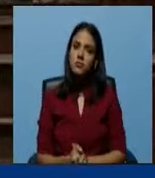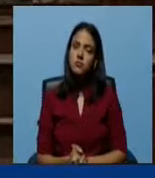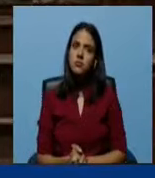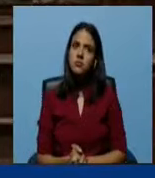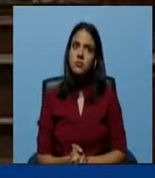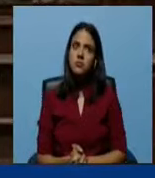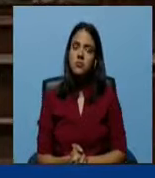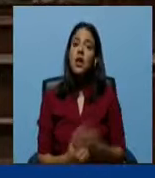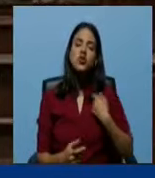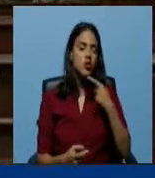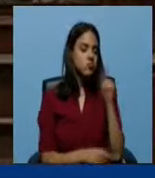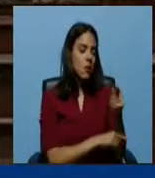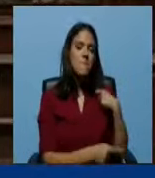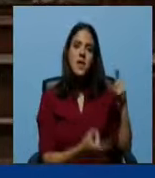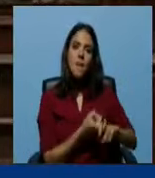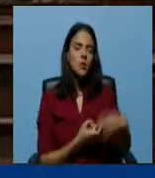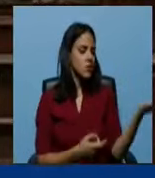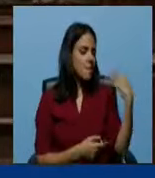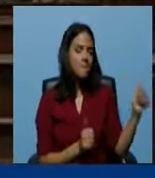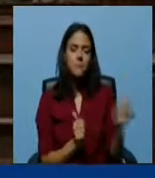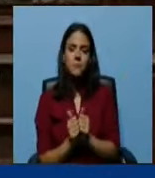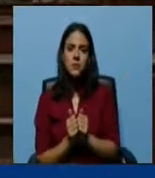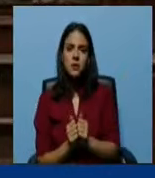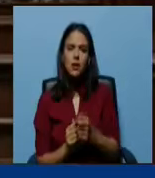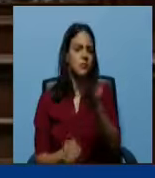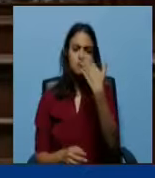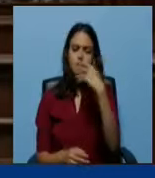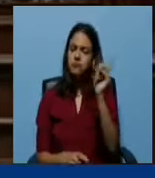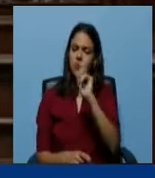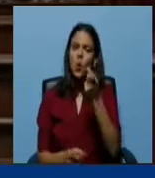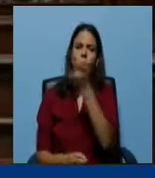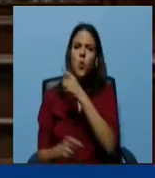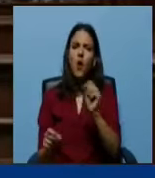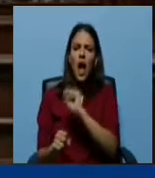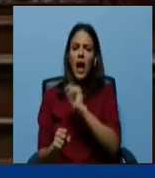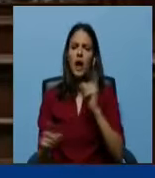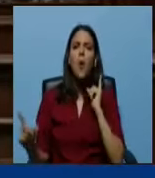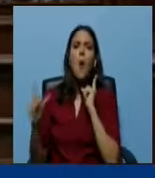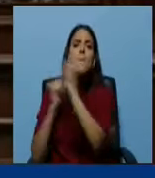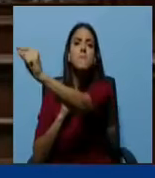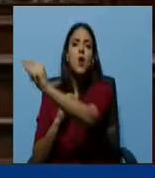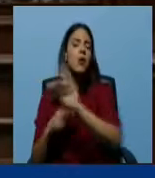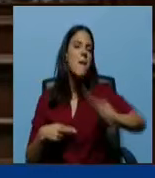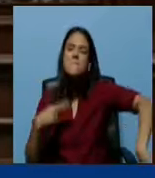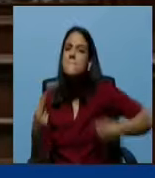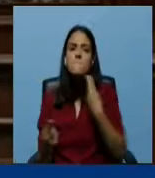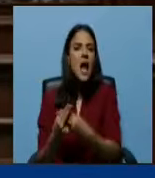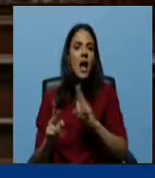Yo le dije así, le vente. Afortunadamente vi un carro ahí, nos montamos, nos fuimos y más nunca en la vida los vi.